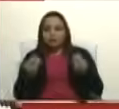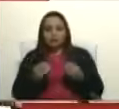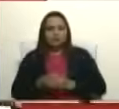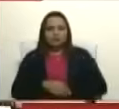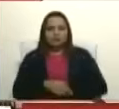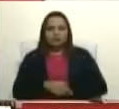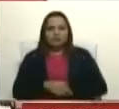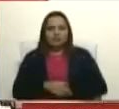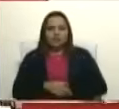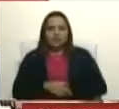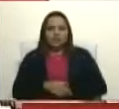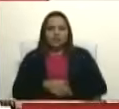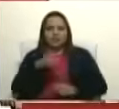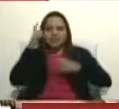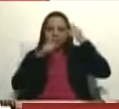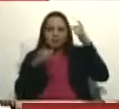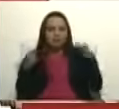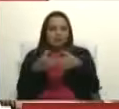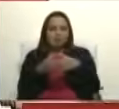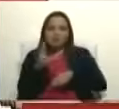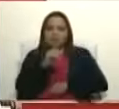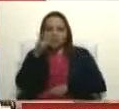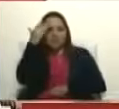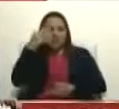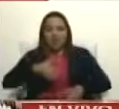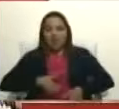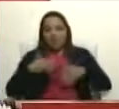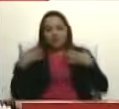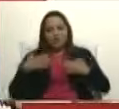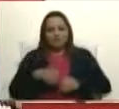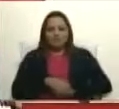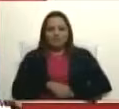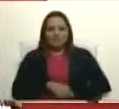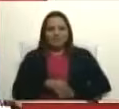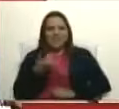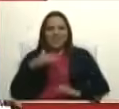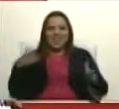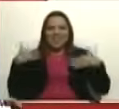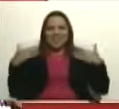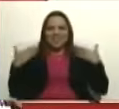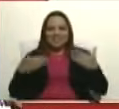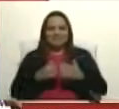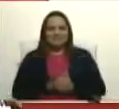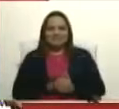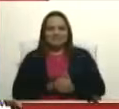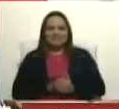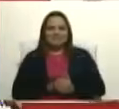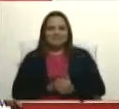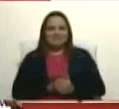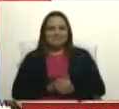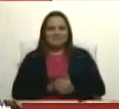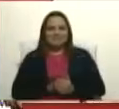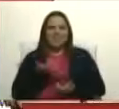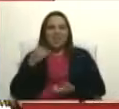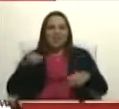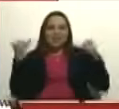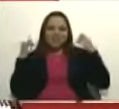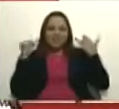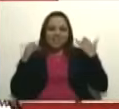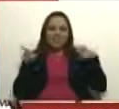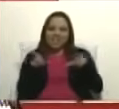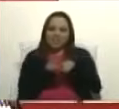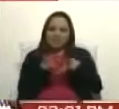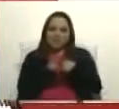el chavismo no sabe de odios. El chavismo no sabe de odios, el chavismo es alegre. El chavismo es una fiesta,